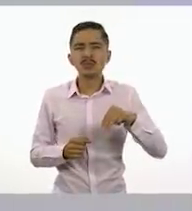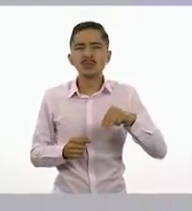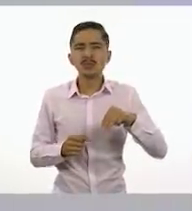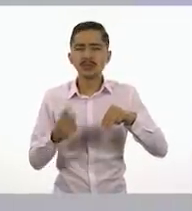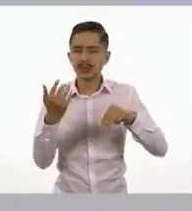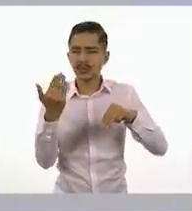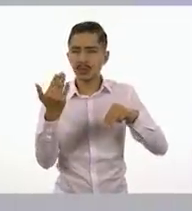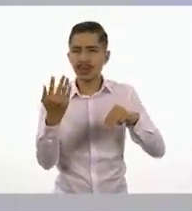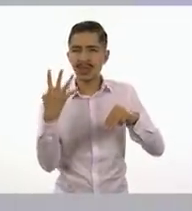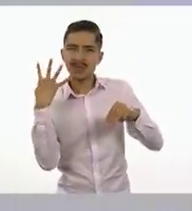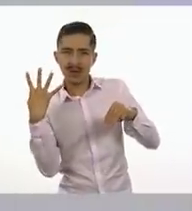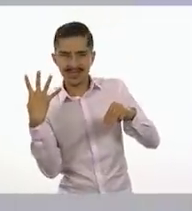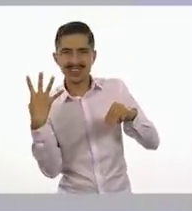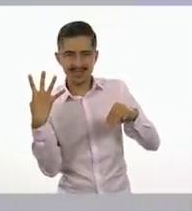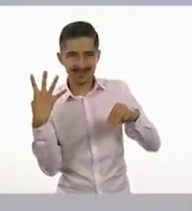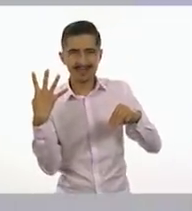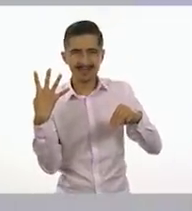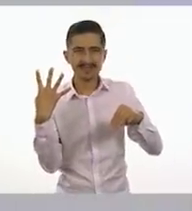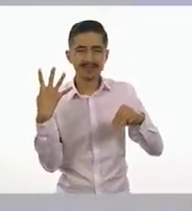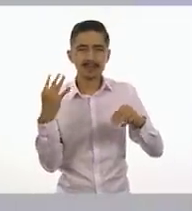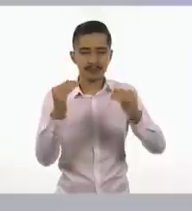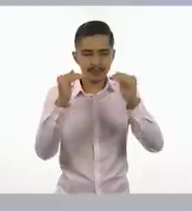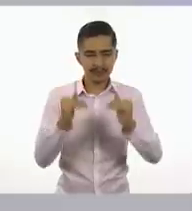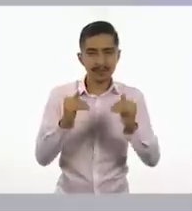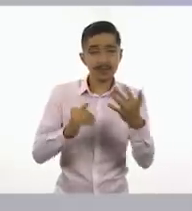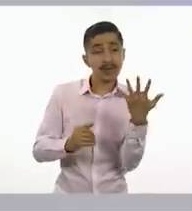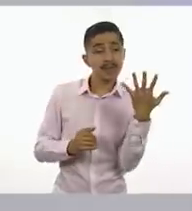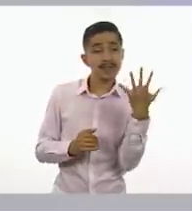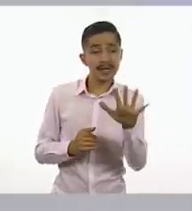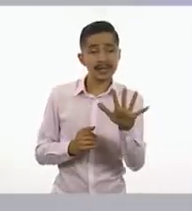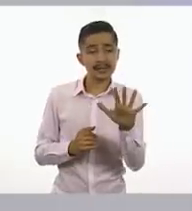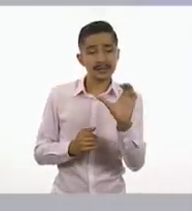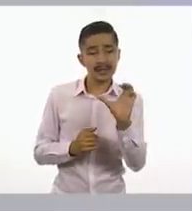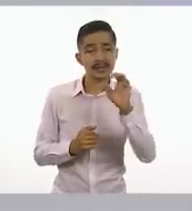Serían 54. 10 centímetros,